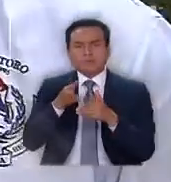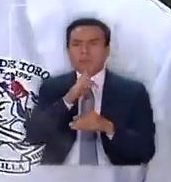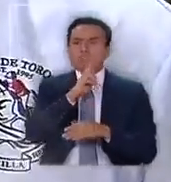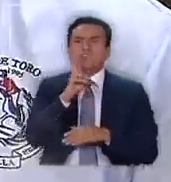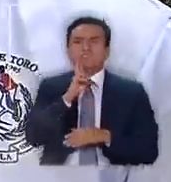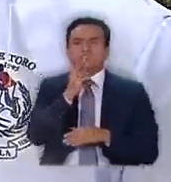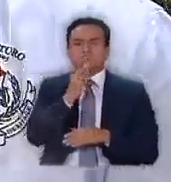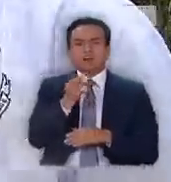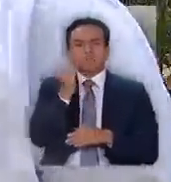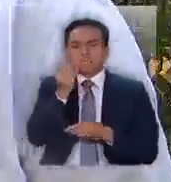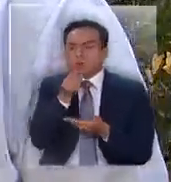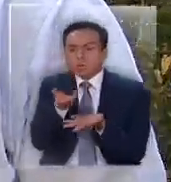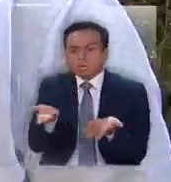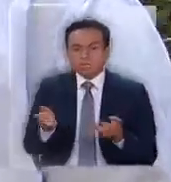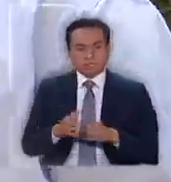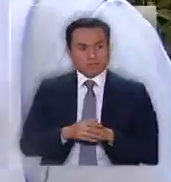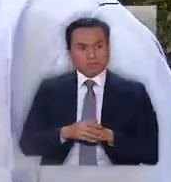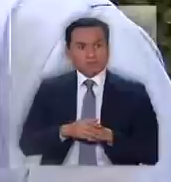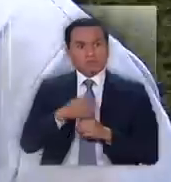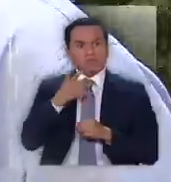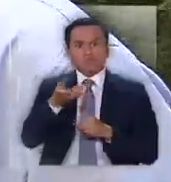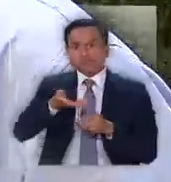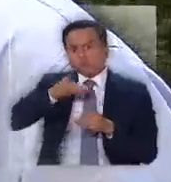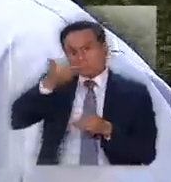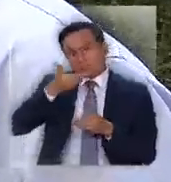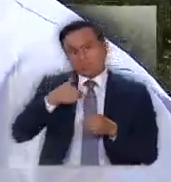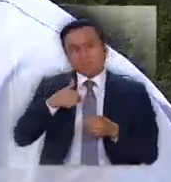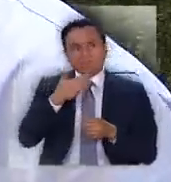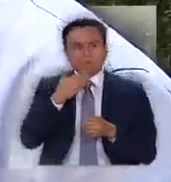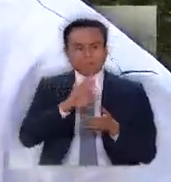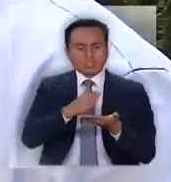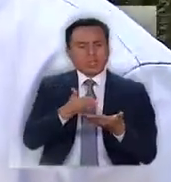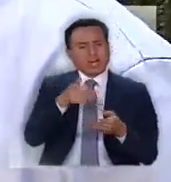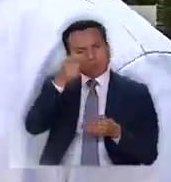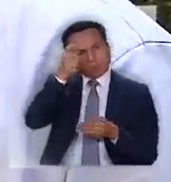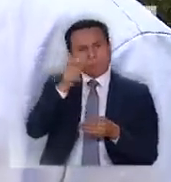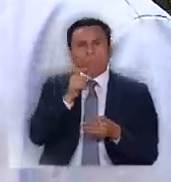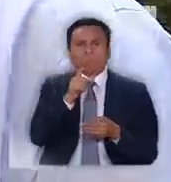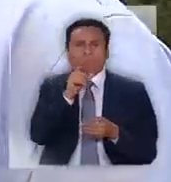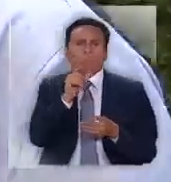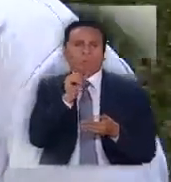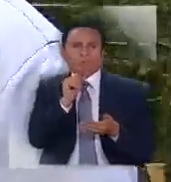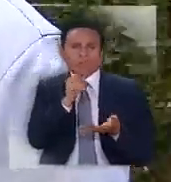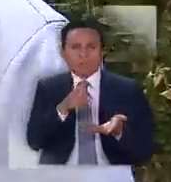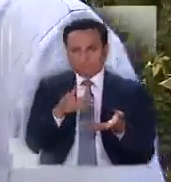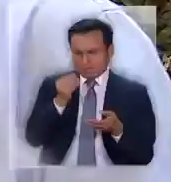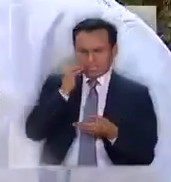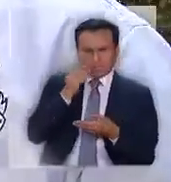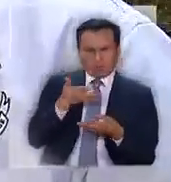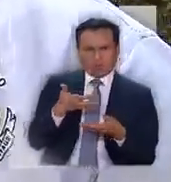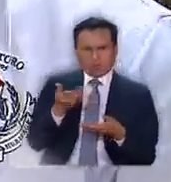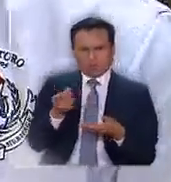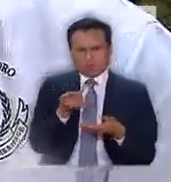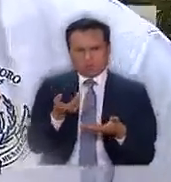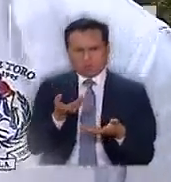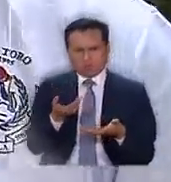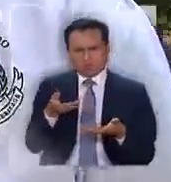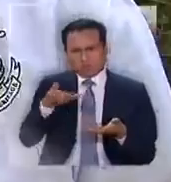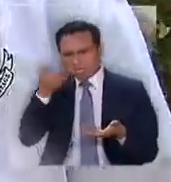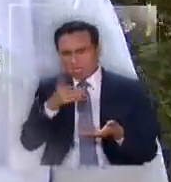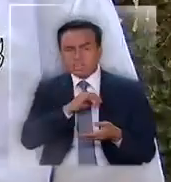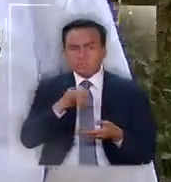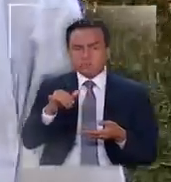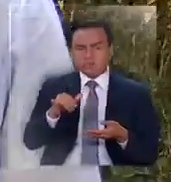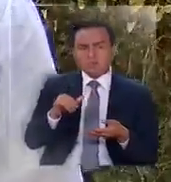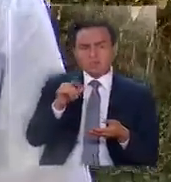restaurante, le dijo, abuelita, ¿qué se van a servir? Le dijo, a mí tráigame una sopita, le dije, a mi amigo un bistec a los pobres. Pero abuelita, le dije, ¿por qué no se come las dos una sopita y